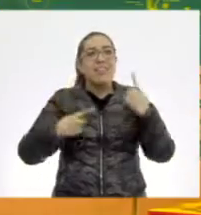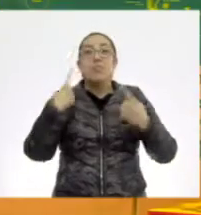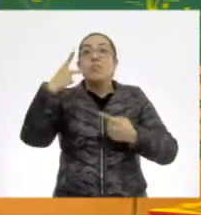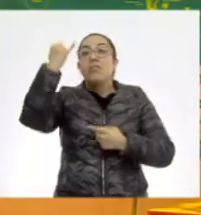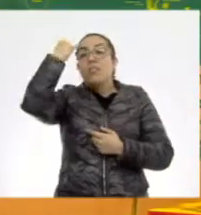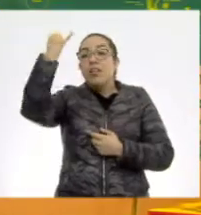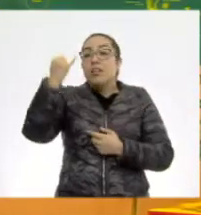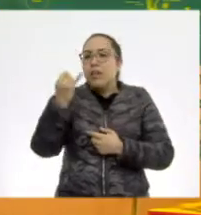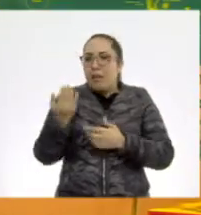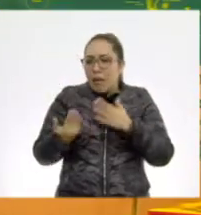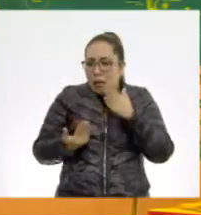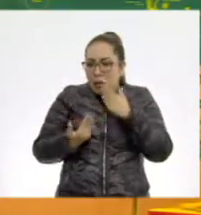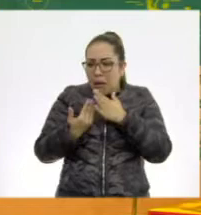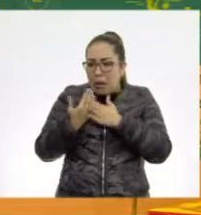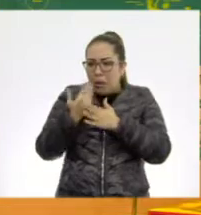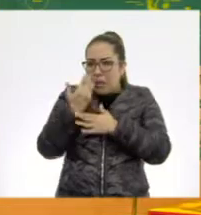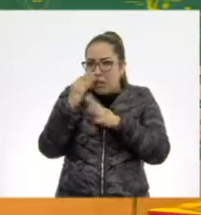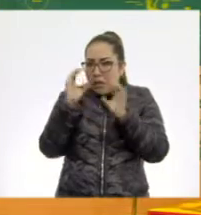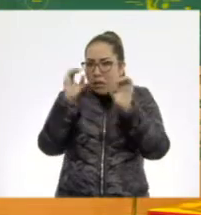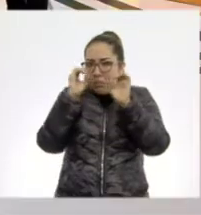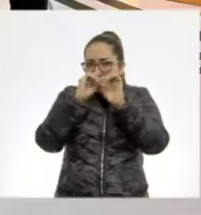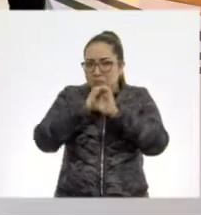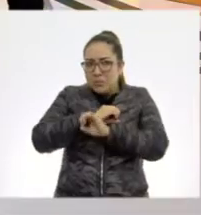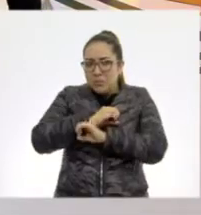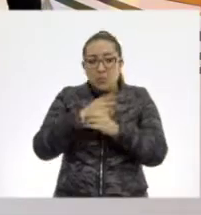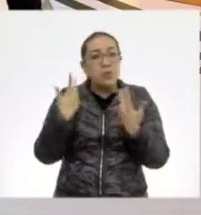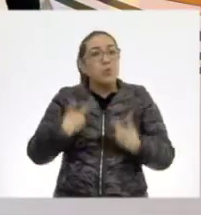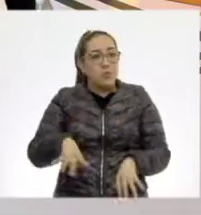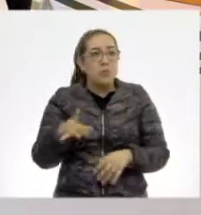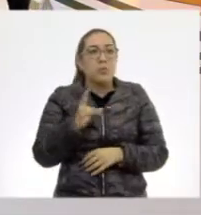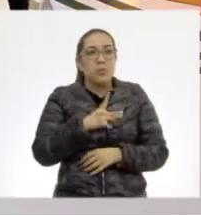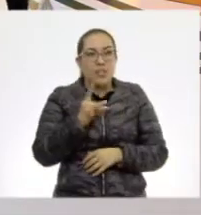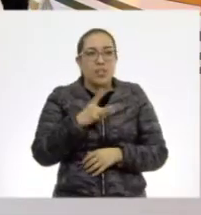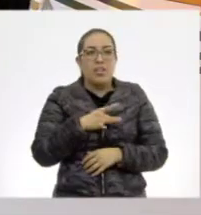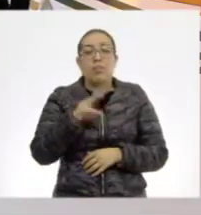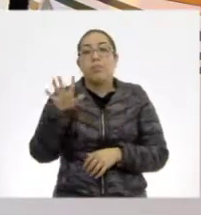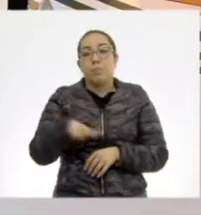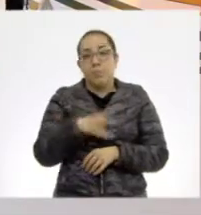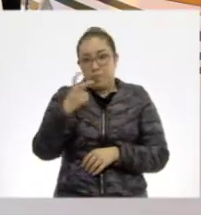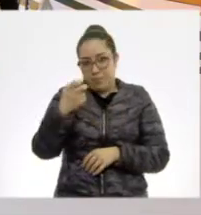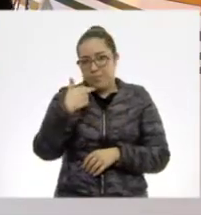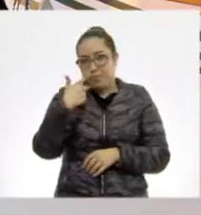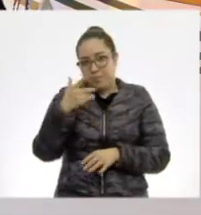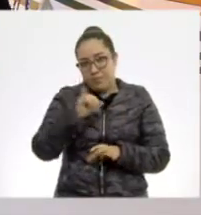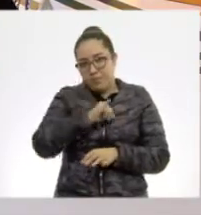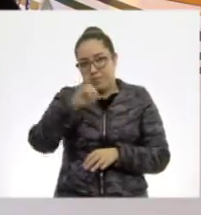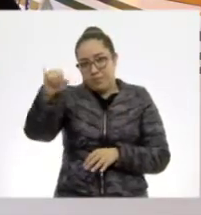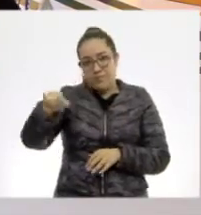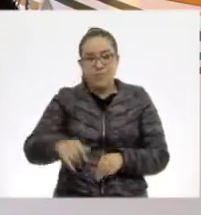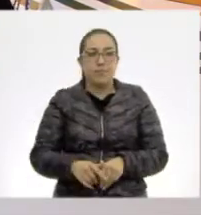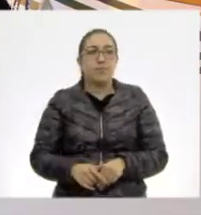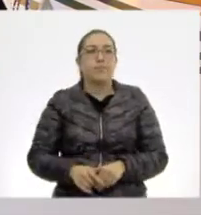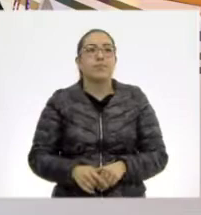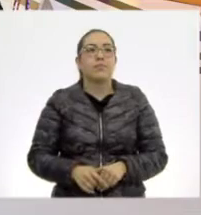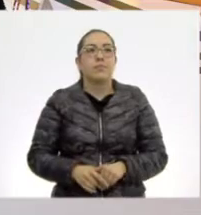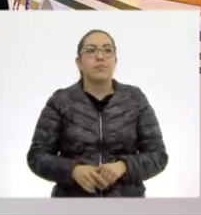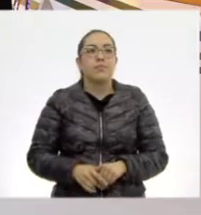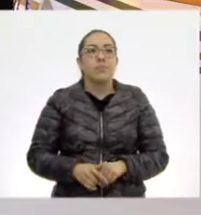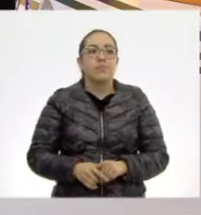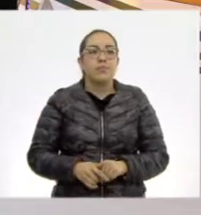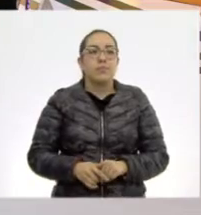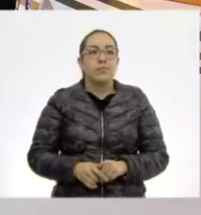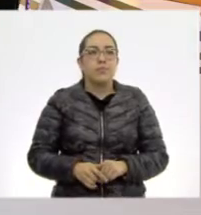3 de la mañana a un lado de tu cama. A ver. Puede dar miedo, entonces a Monstrilio. Este va a ser Monstrilio. Por aquí. Yo lo voy